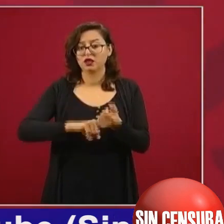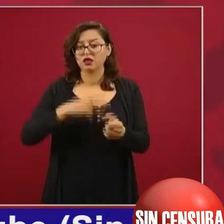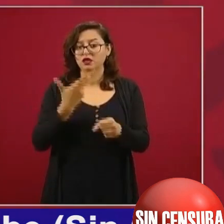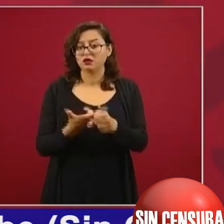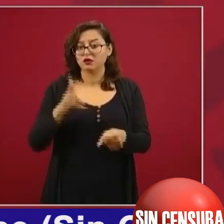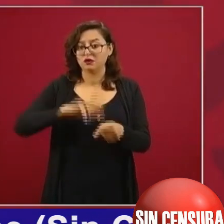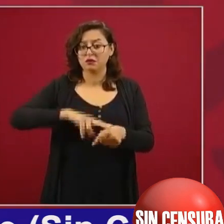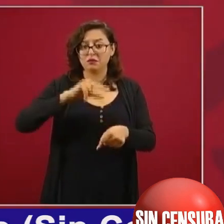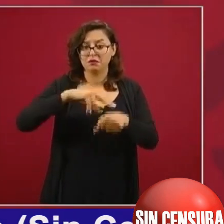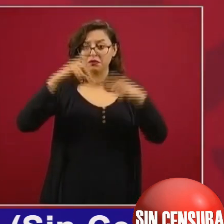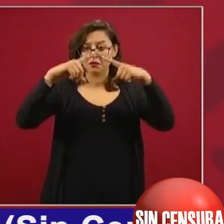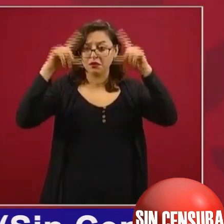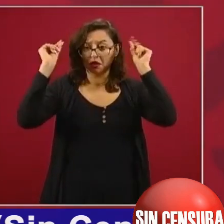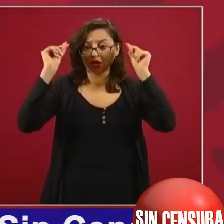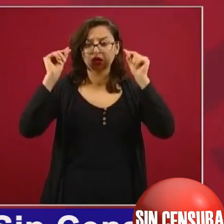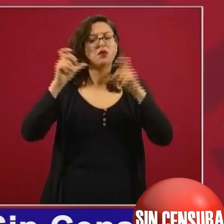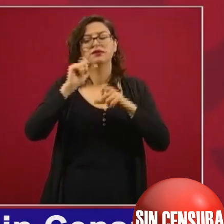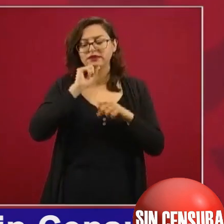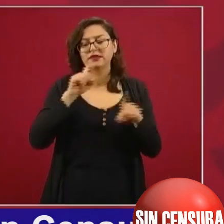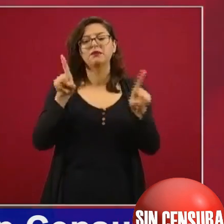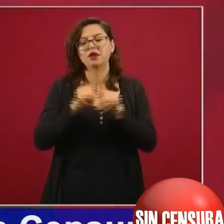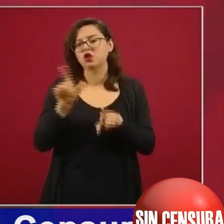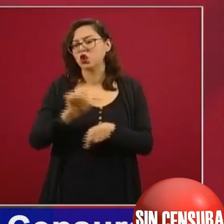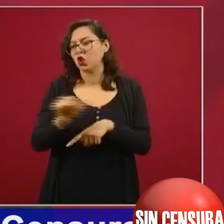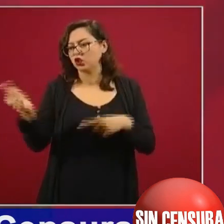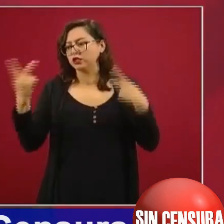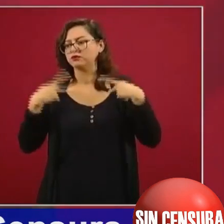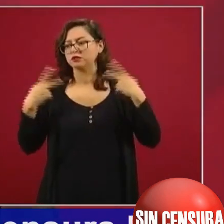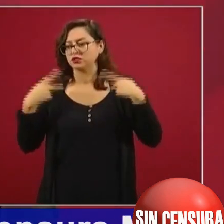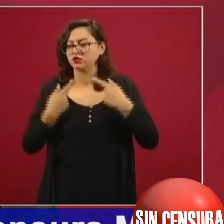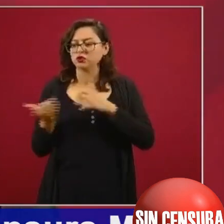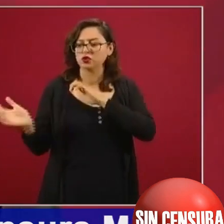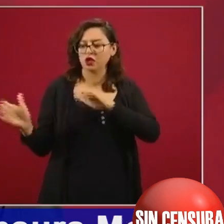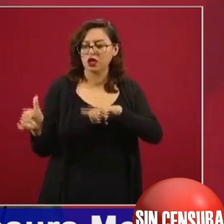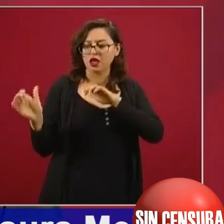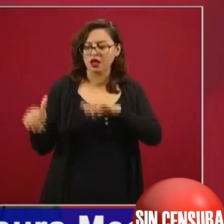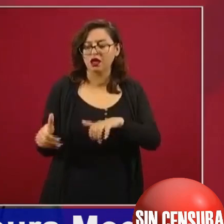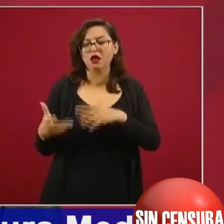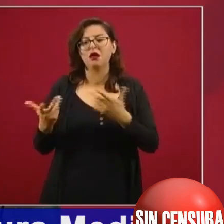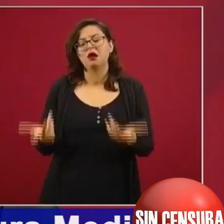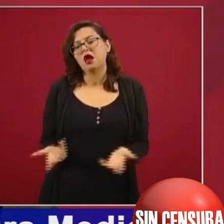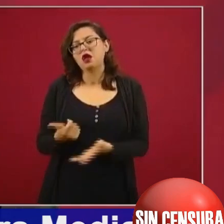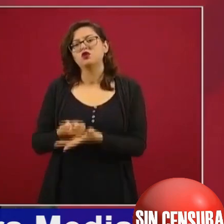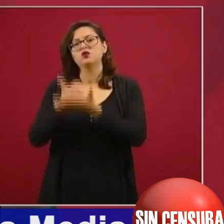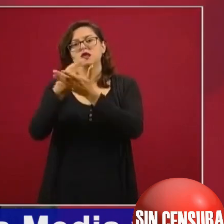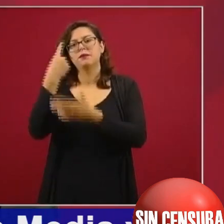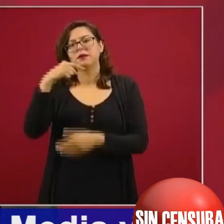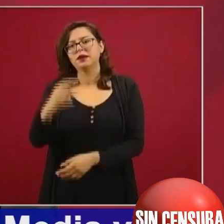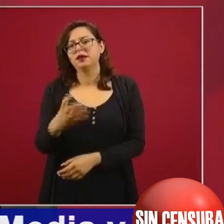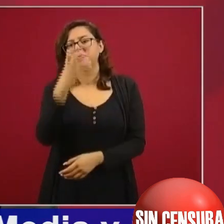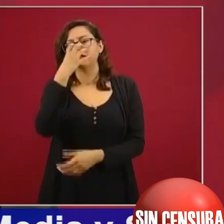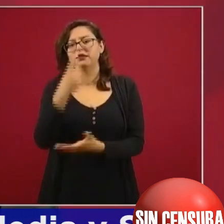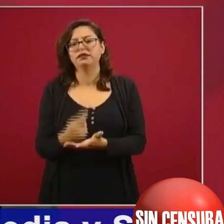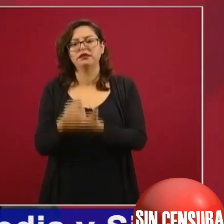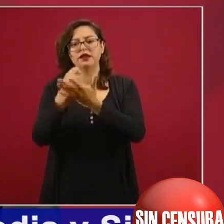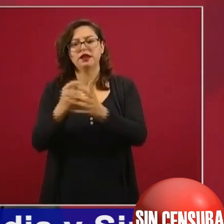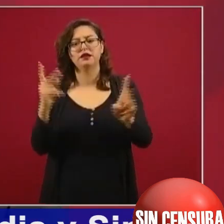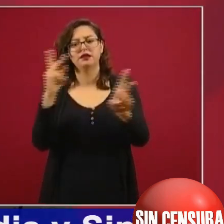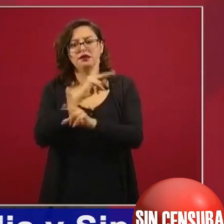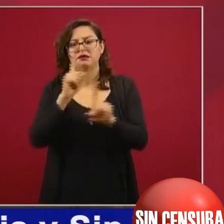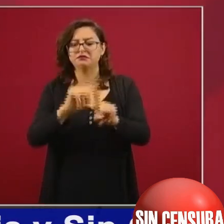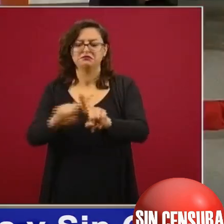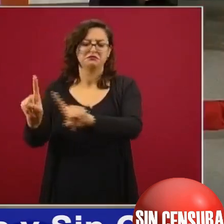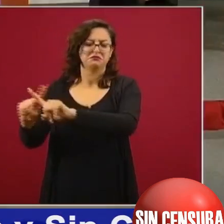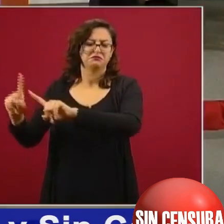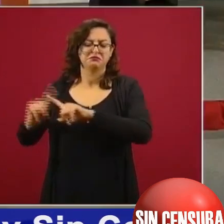médicas, enfermeros, sino en general el personal que participa, inhaloterapeutas y otros importantes miembros